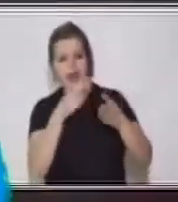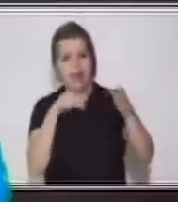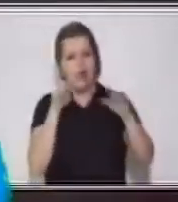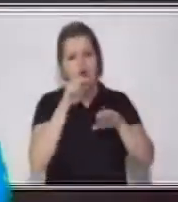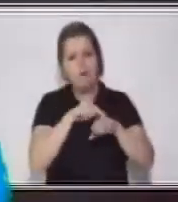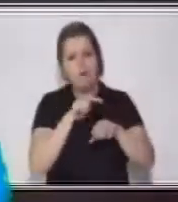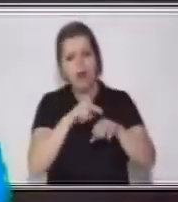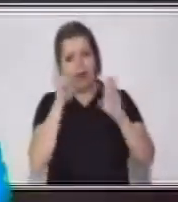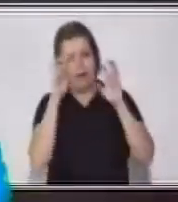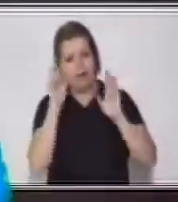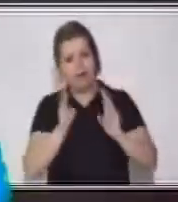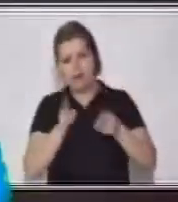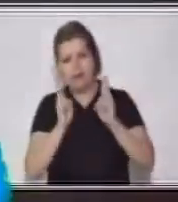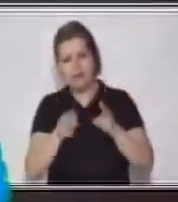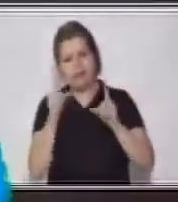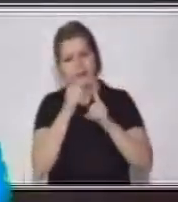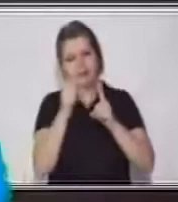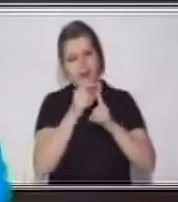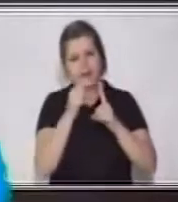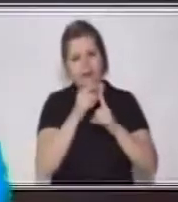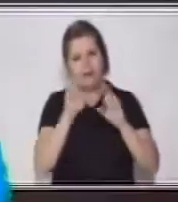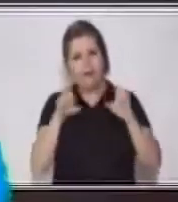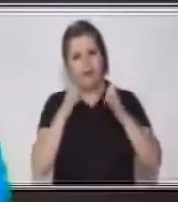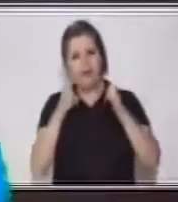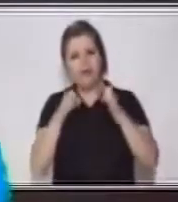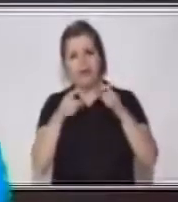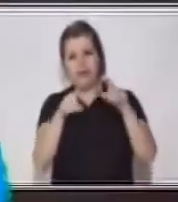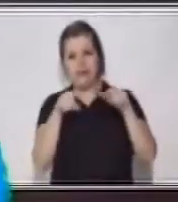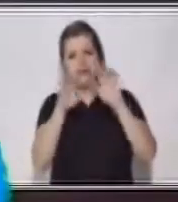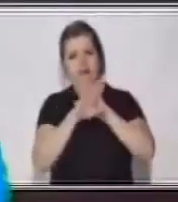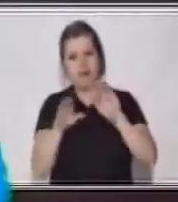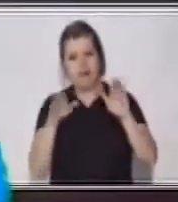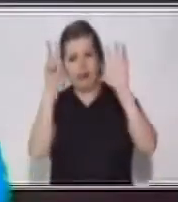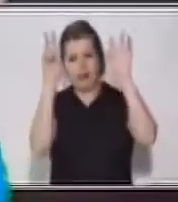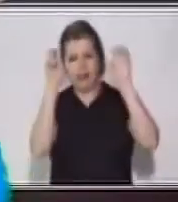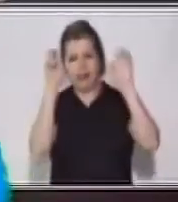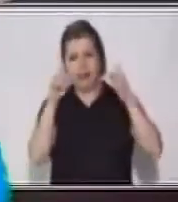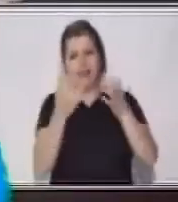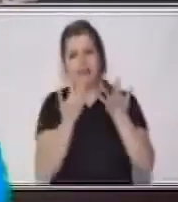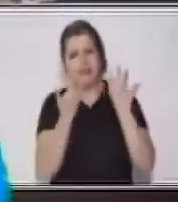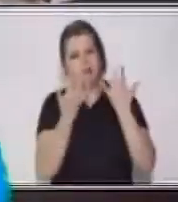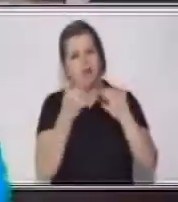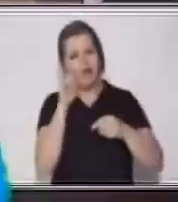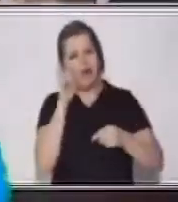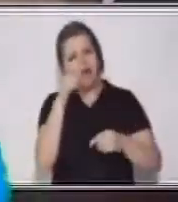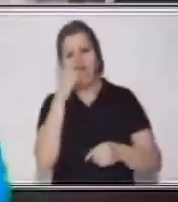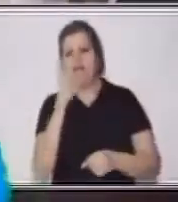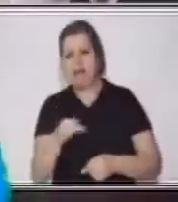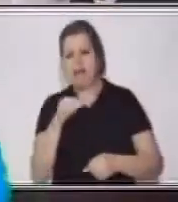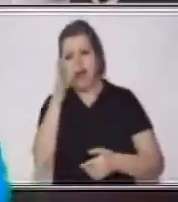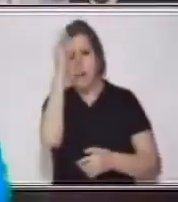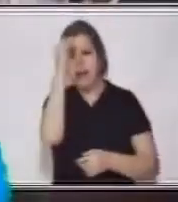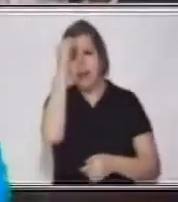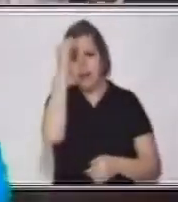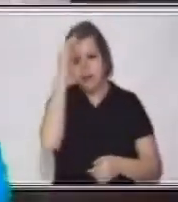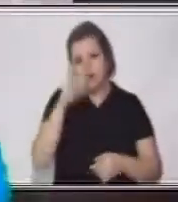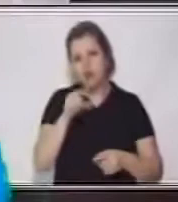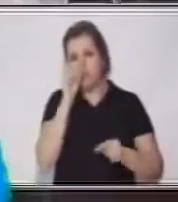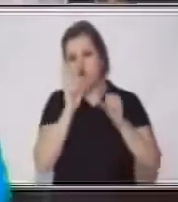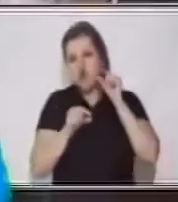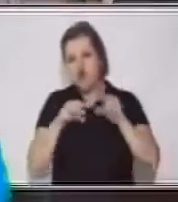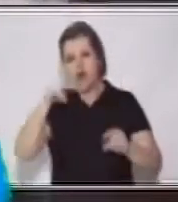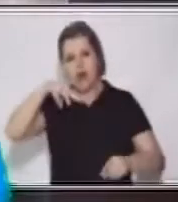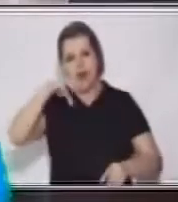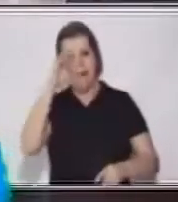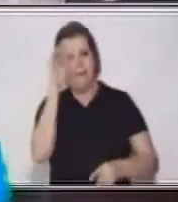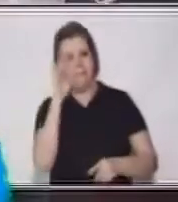palabras. Entonces con este tema me quedaría acá y espero que de verdad podamos haber aprendido un poco acerca de la morfología. Dentro